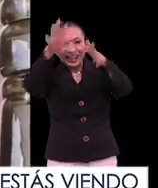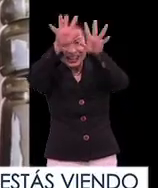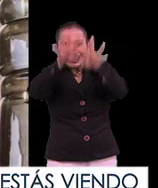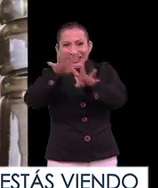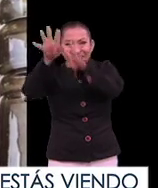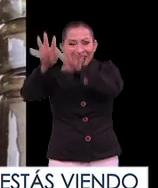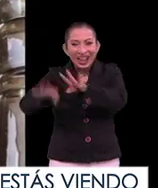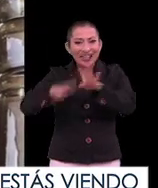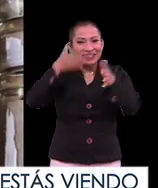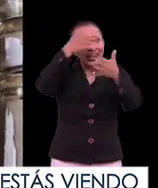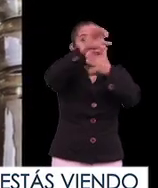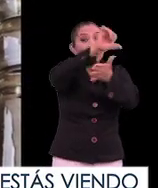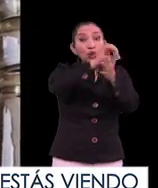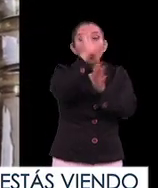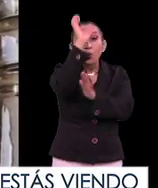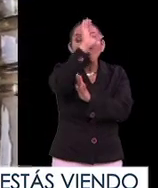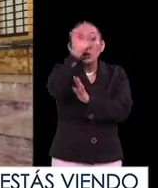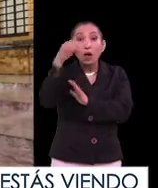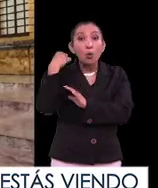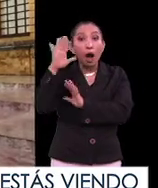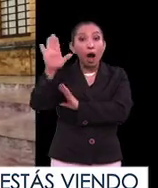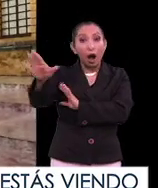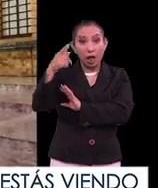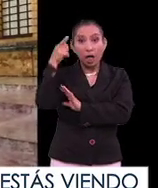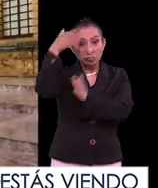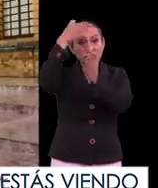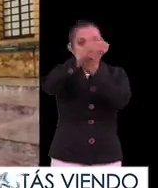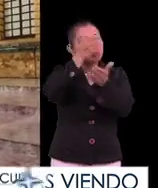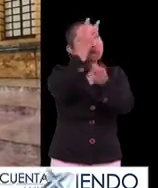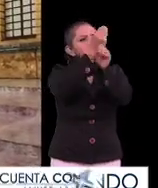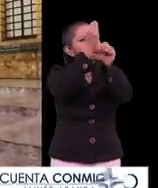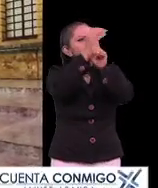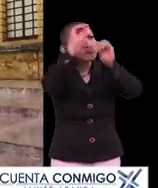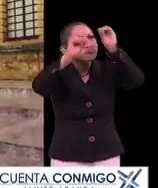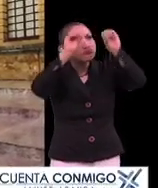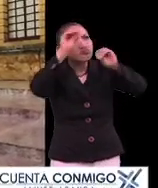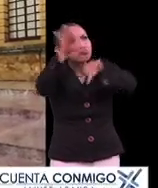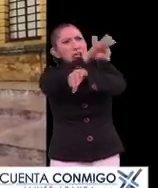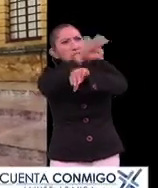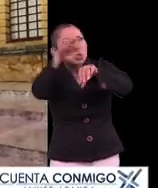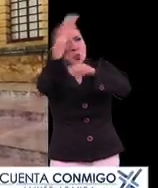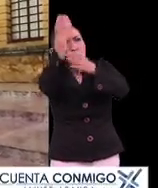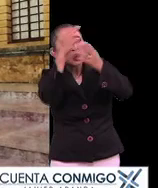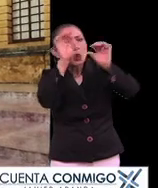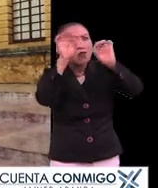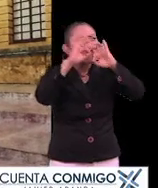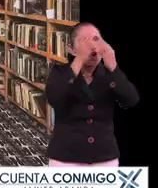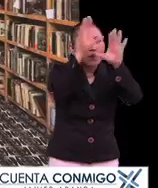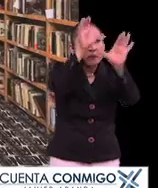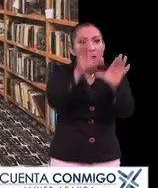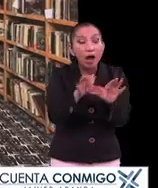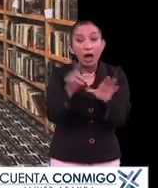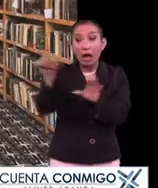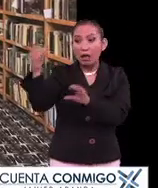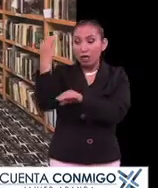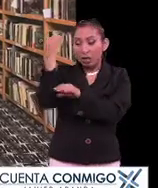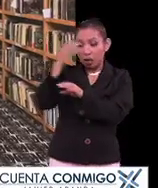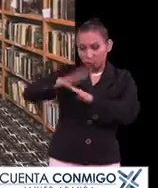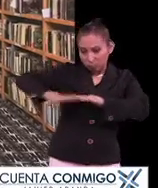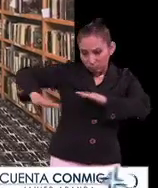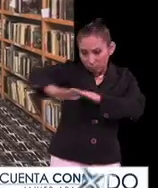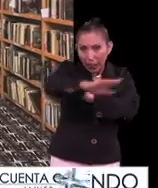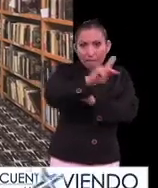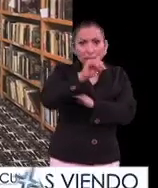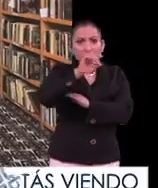los centros culturales en los cuales él ha trabajado en Oaxaca, efectivamente, diseños de